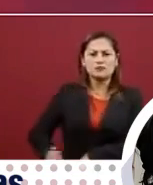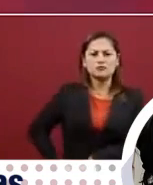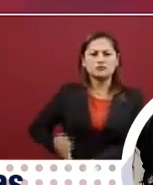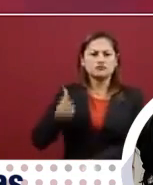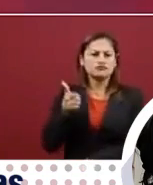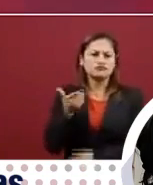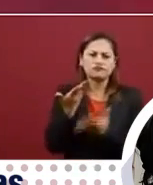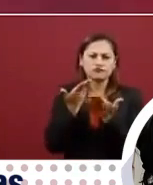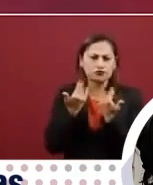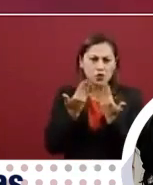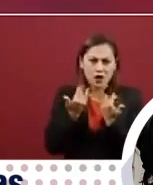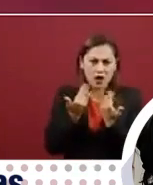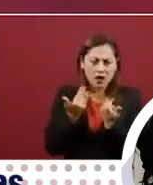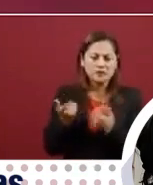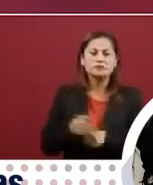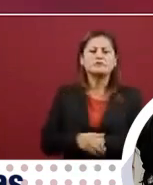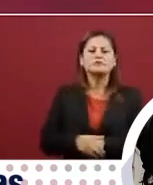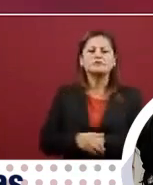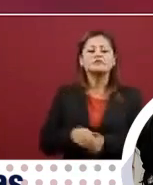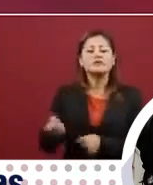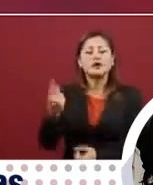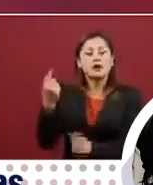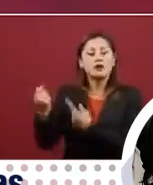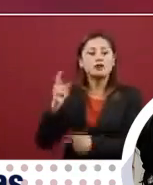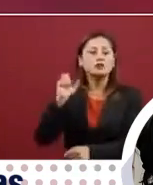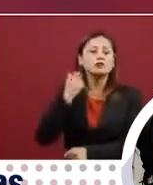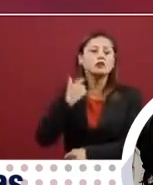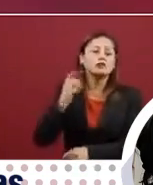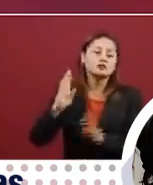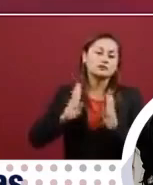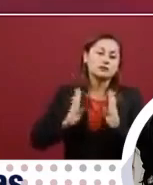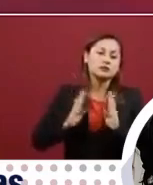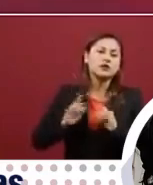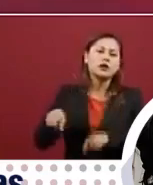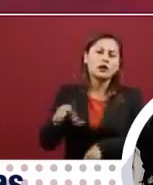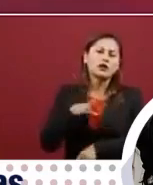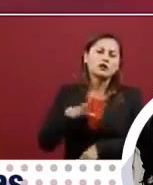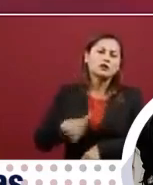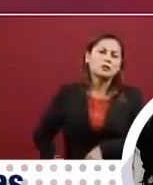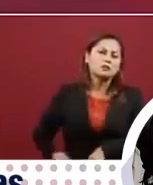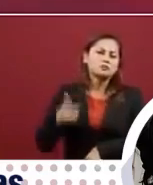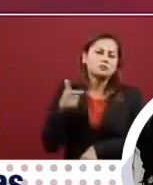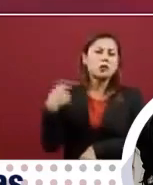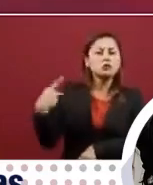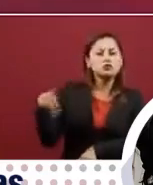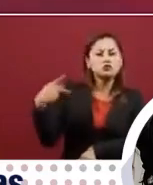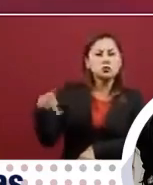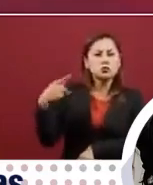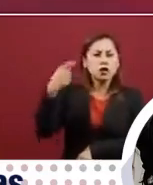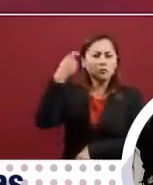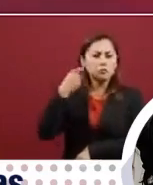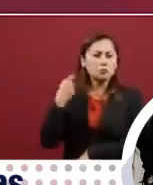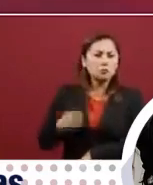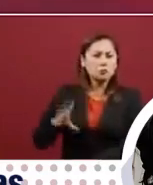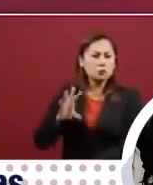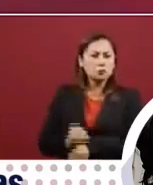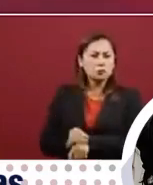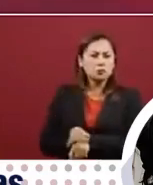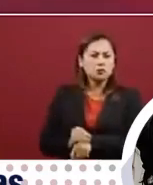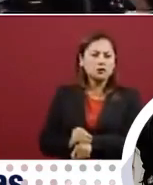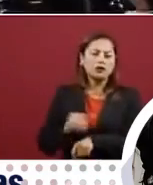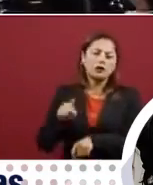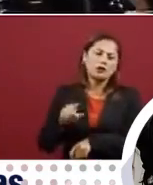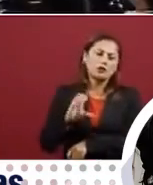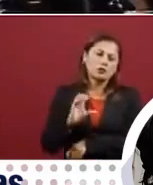Fox el resto? Fox el resto, exactamente. Hay que tomar en cuenta aquí que si bien es cierto que en Calderón se repuntó los asesinatos